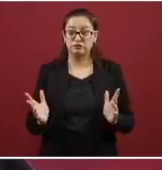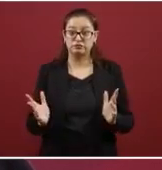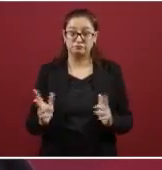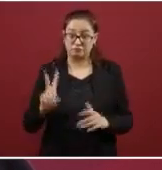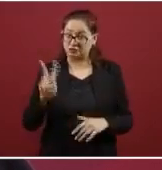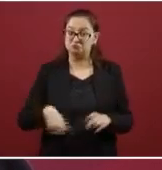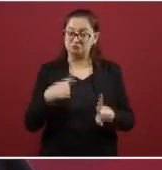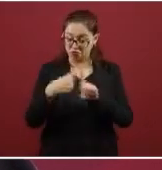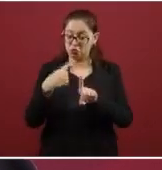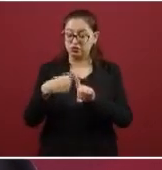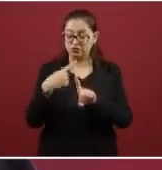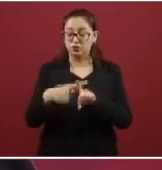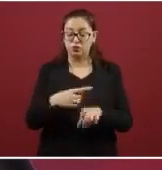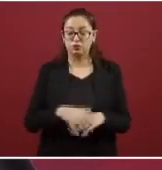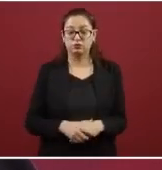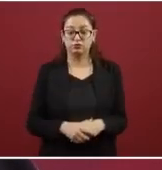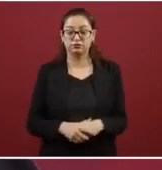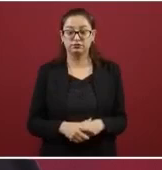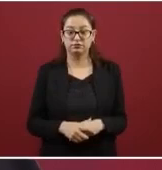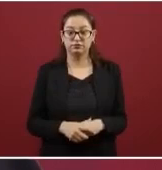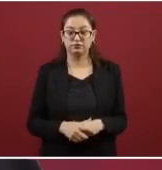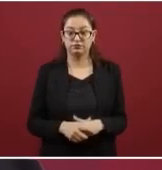positivo, porque antes